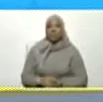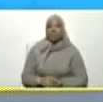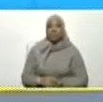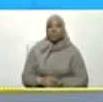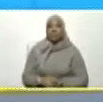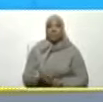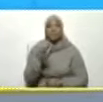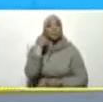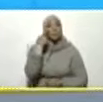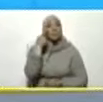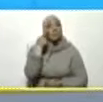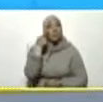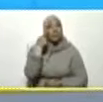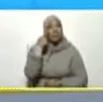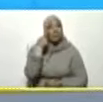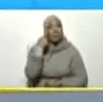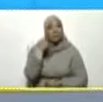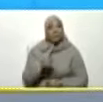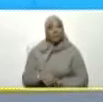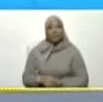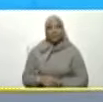Boca, pues.